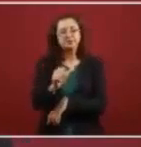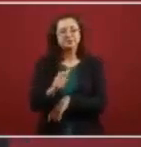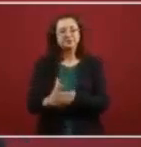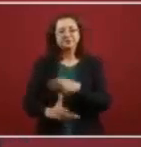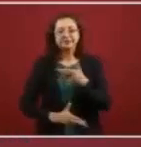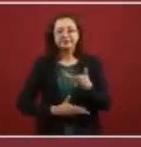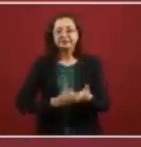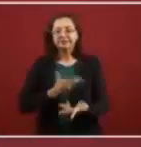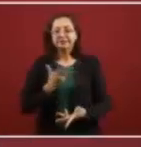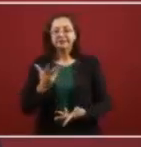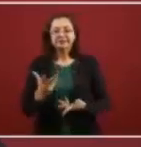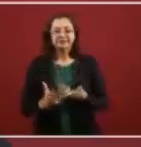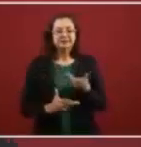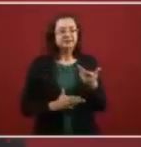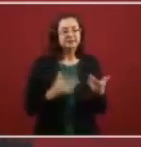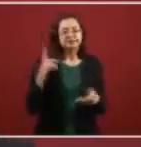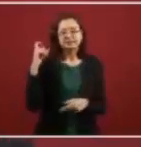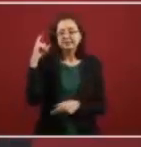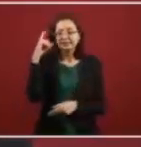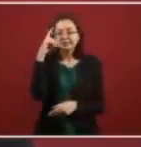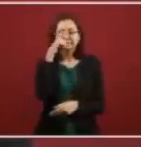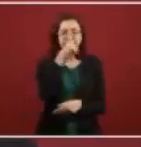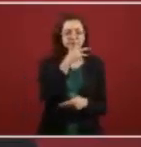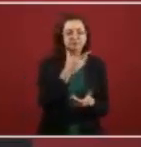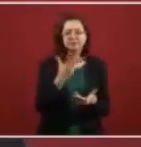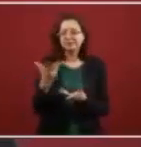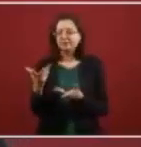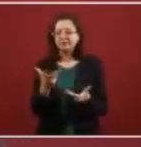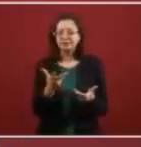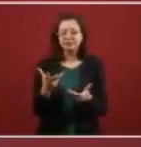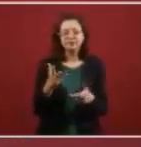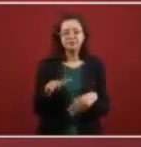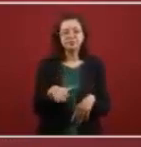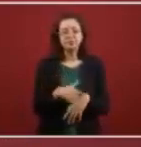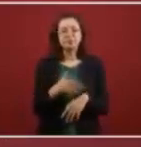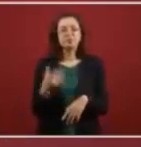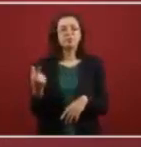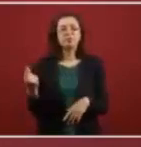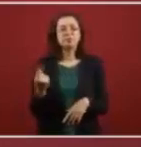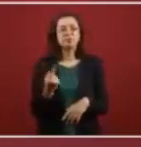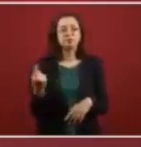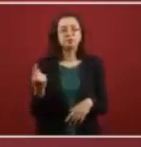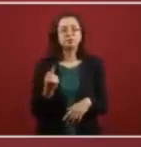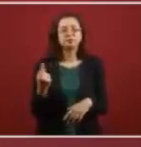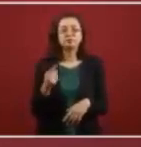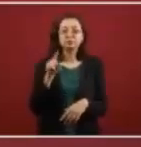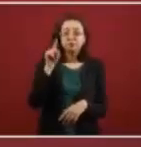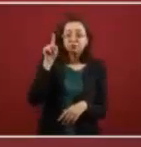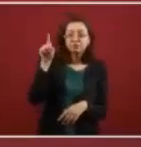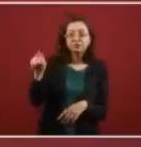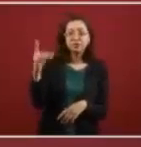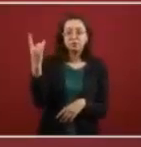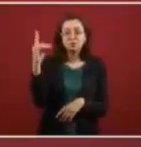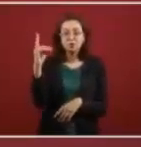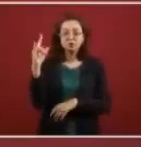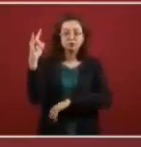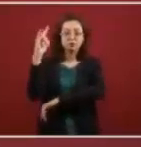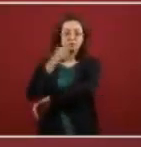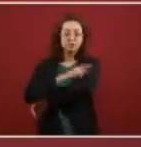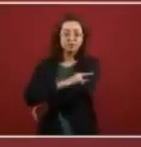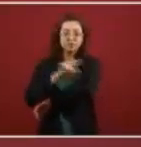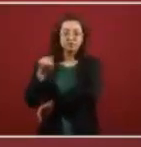difícil muy tenso porque en el aeropuerto estaba evo morales en ese momento pues ya había una